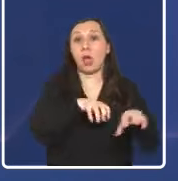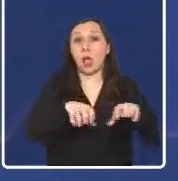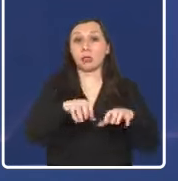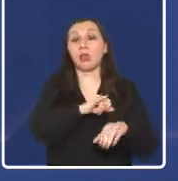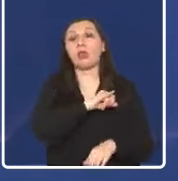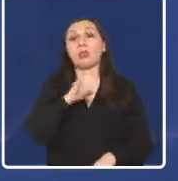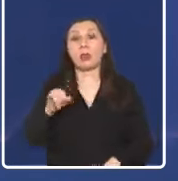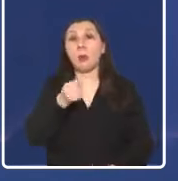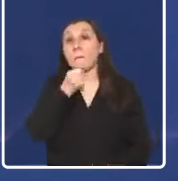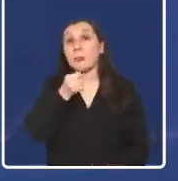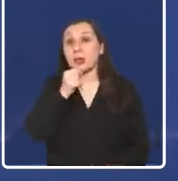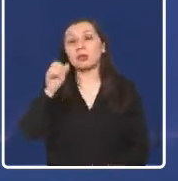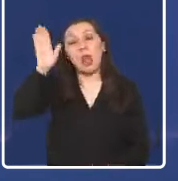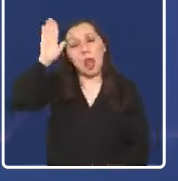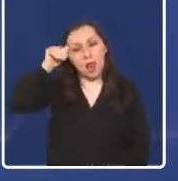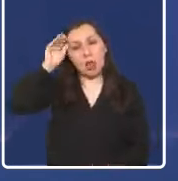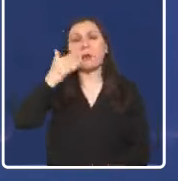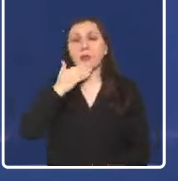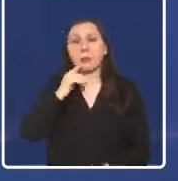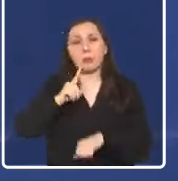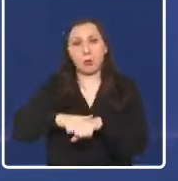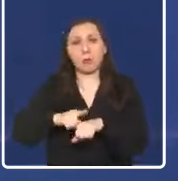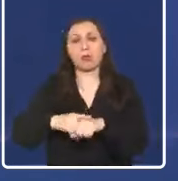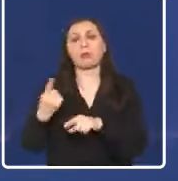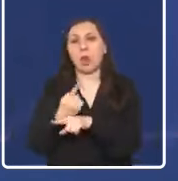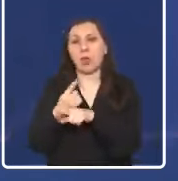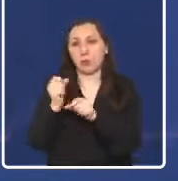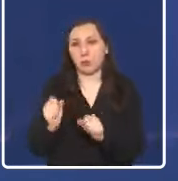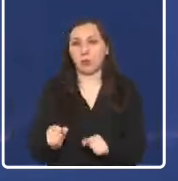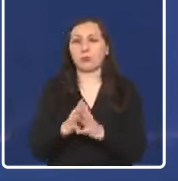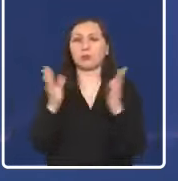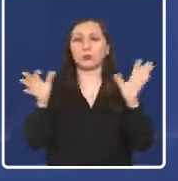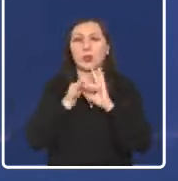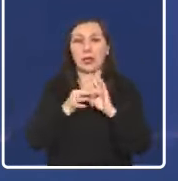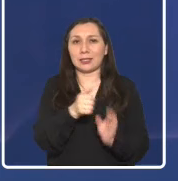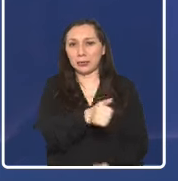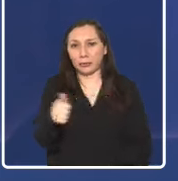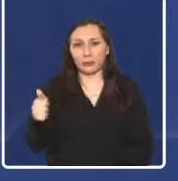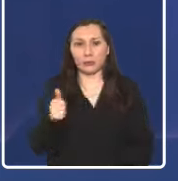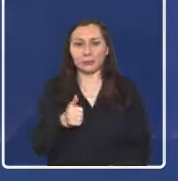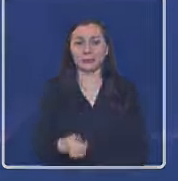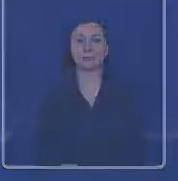teníamos y después a los periodistas del AMPA también les vamos a dar un espacio para poder conversar. Muchas gracias a todos.